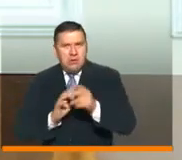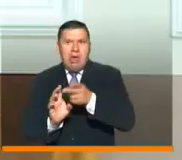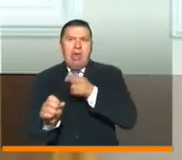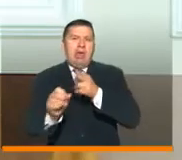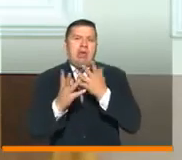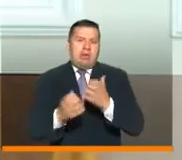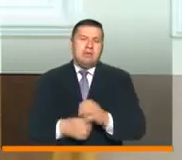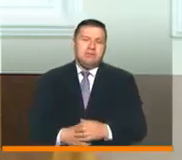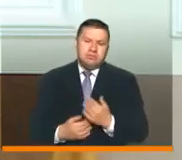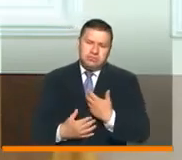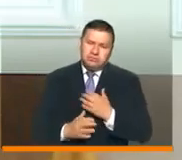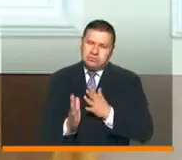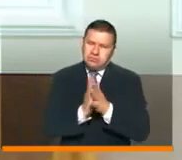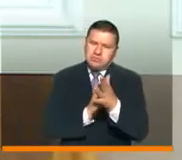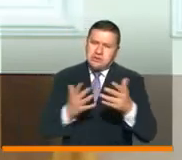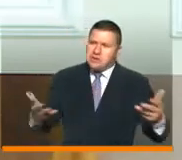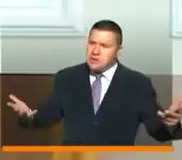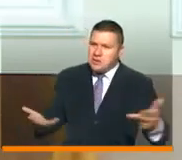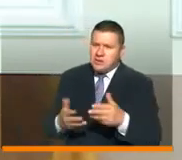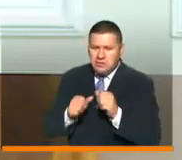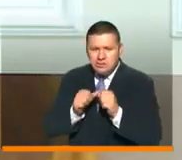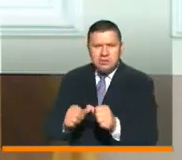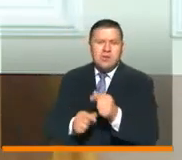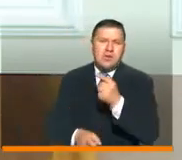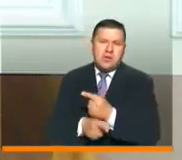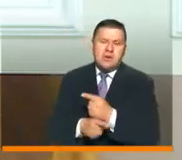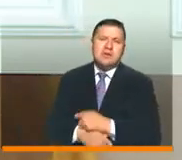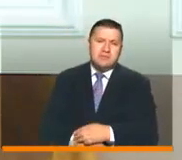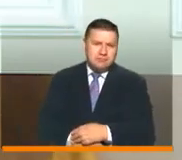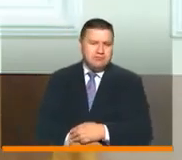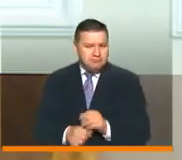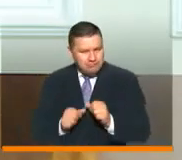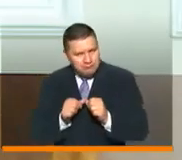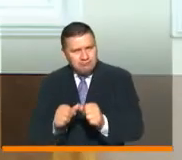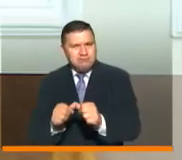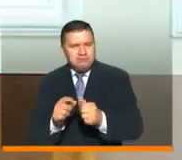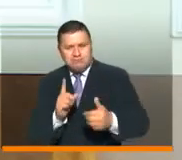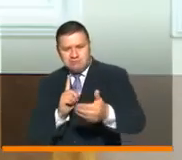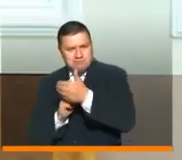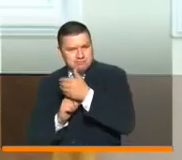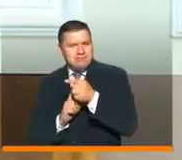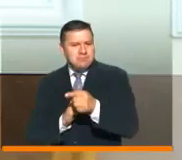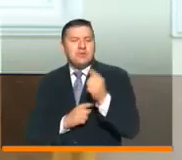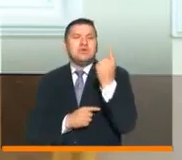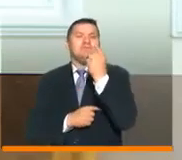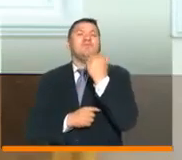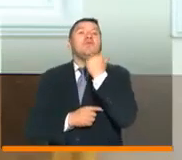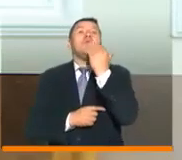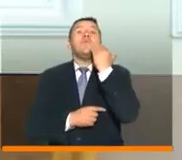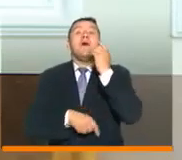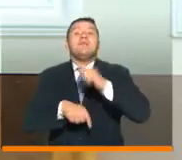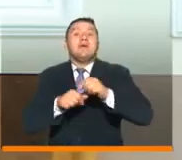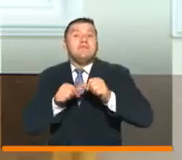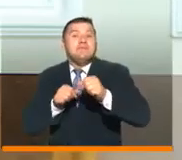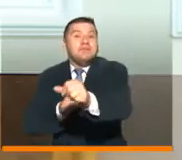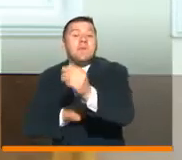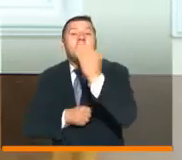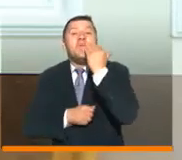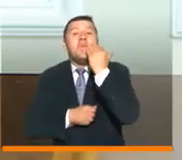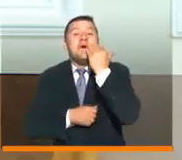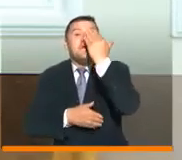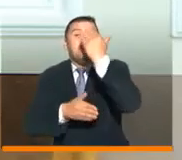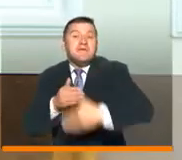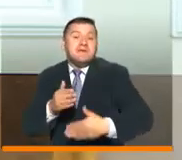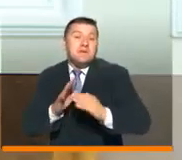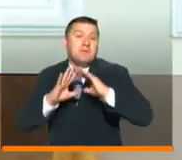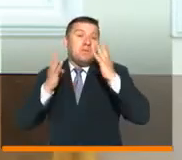deserción. Y lo que queremos con la solidaridad sostenible es justamente mantener esa protección. No sabemos cuánto tiempo seguirá esta